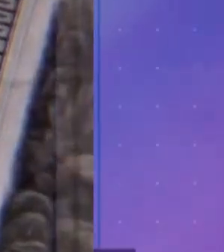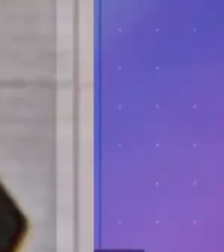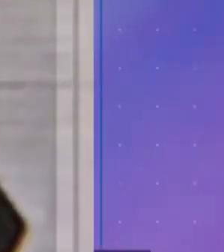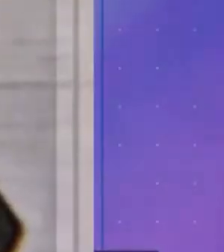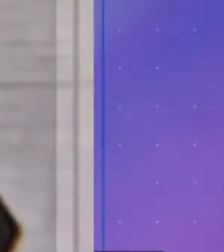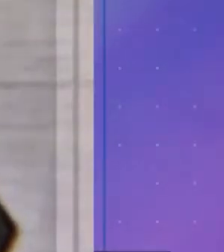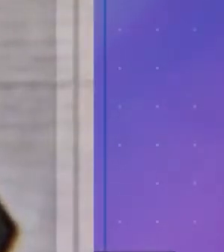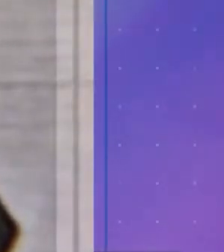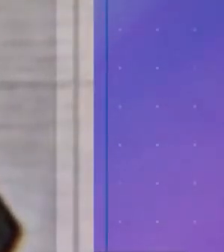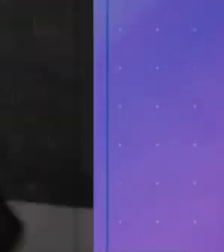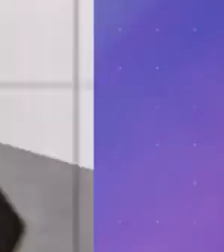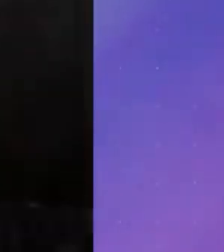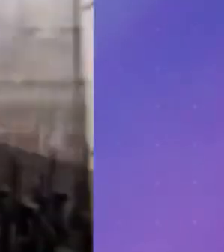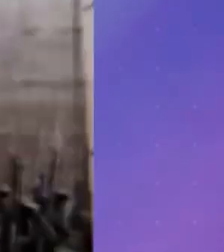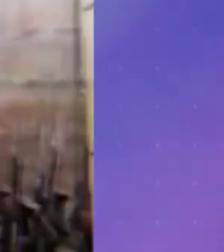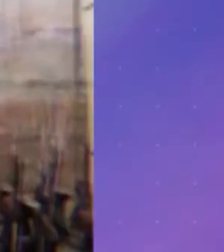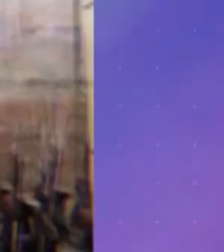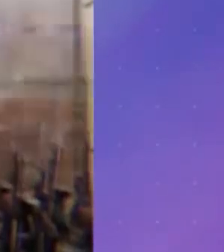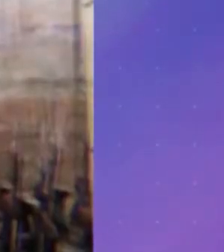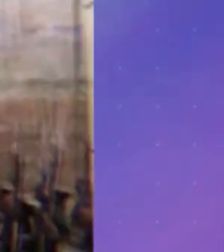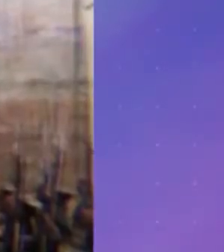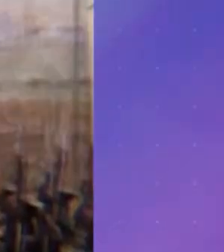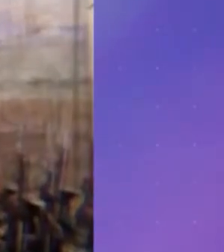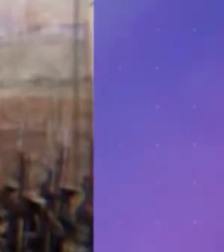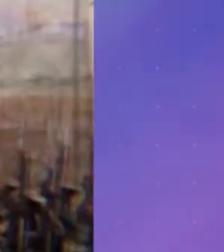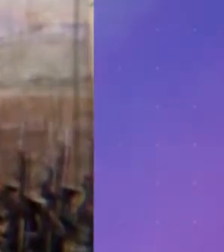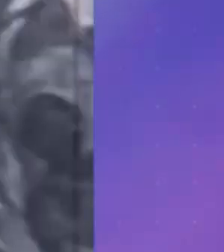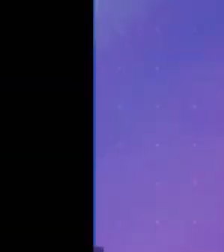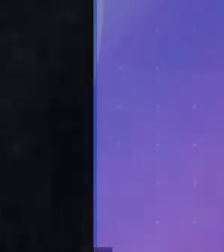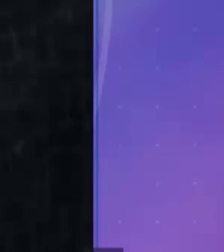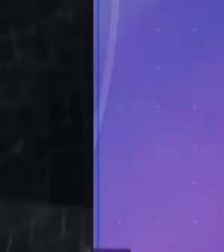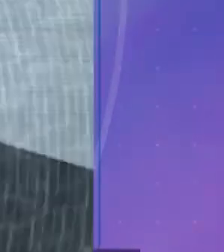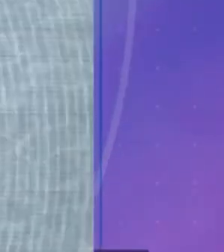siglo XVIII, la dominación colonial se empieza a resquebrajar.